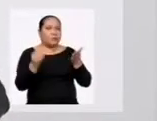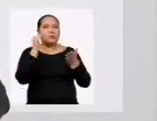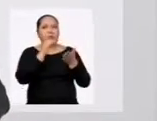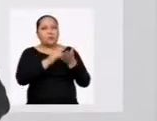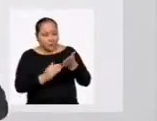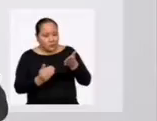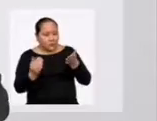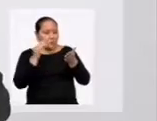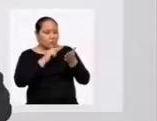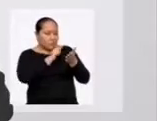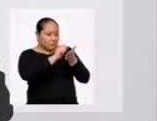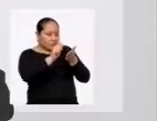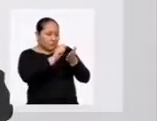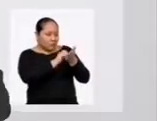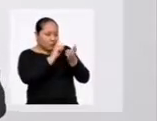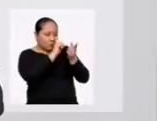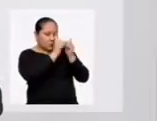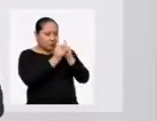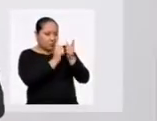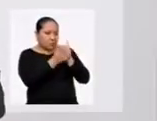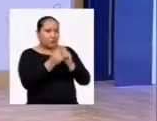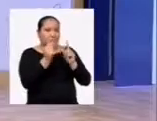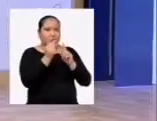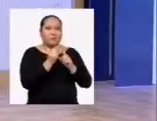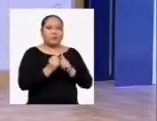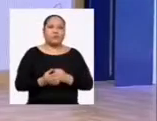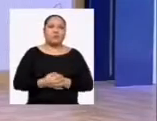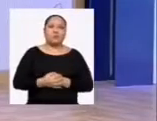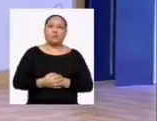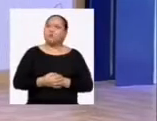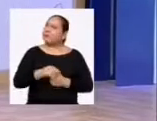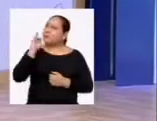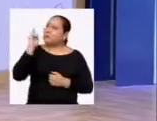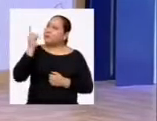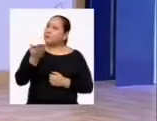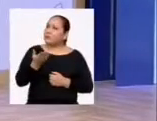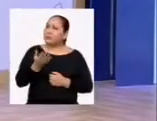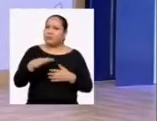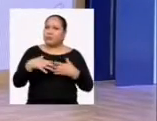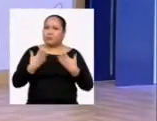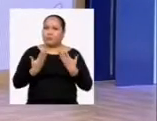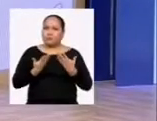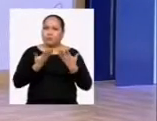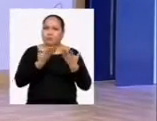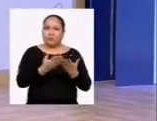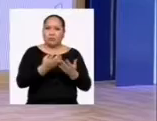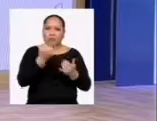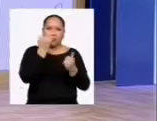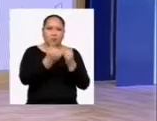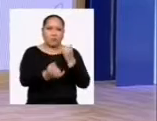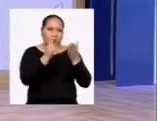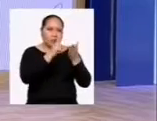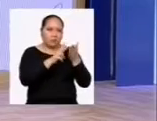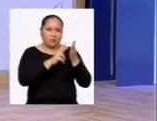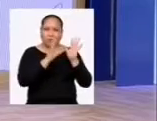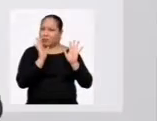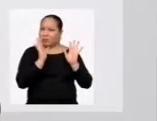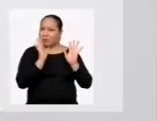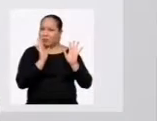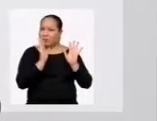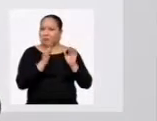e ir tachando y reemplazando términos. Profe, ¿y podemos darle una última leída por si